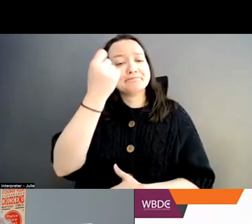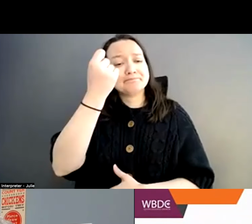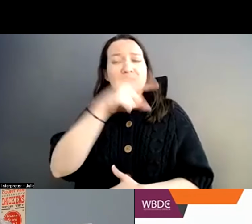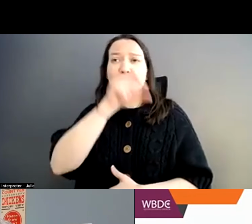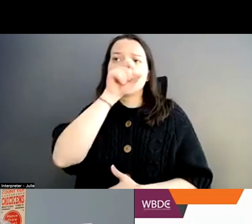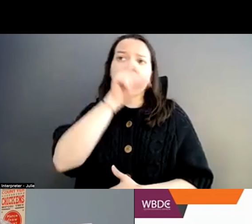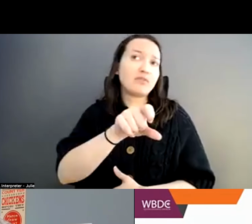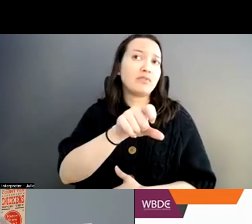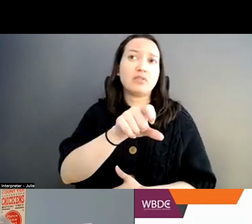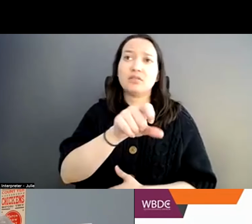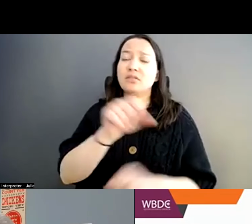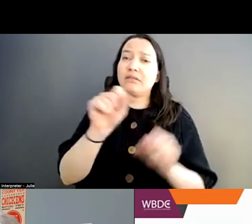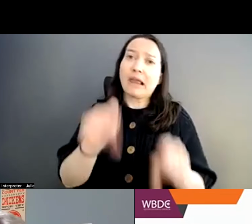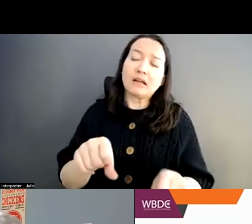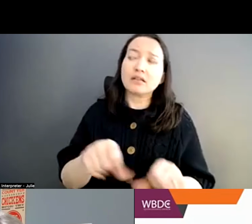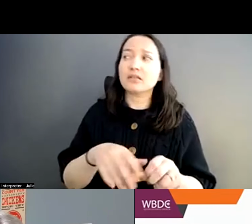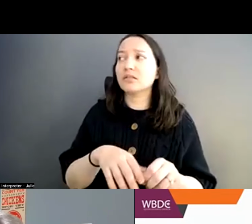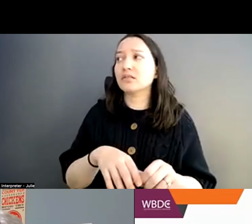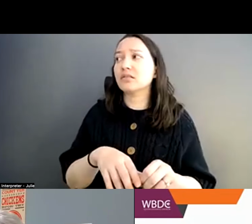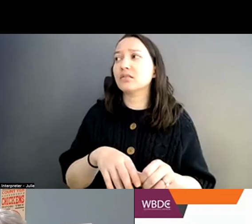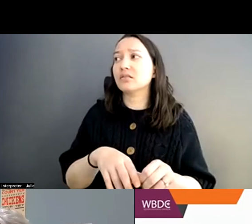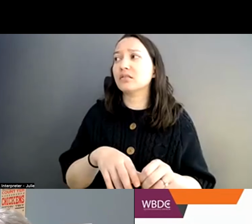Pero me encantaría.